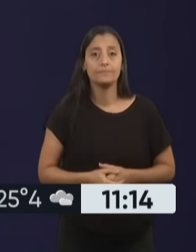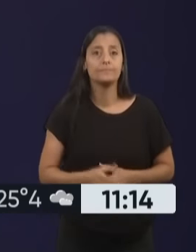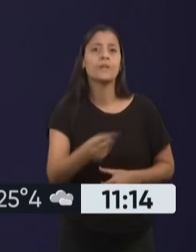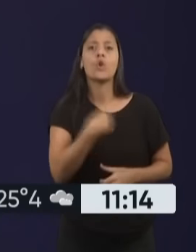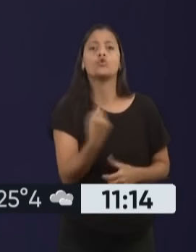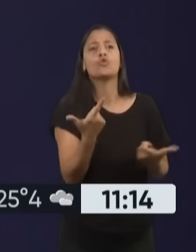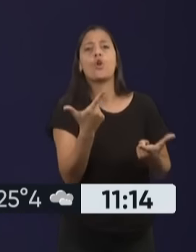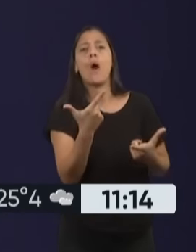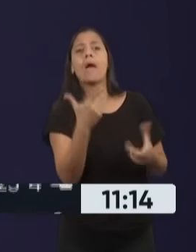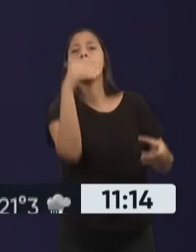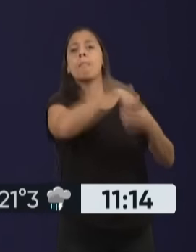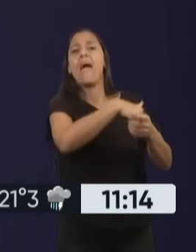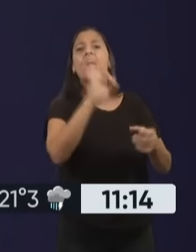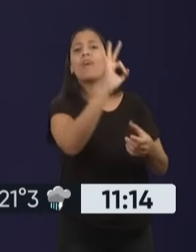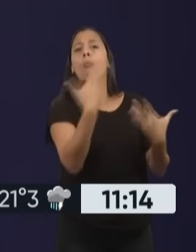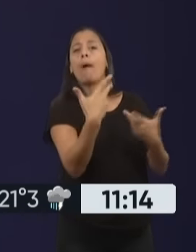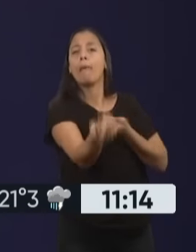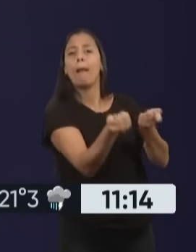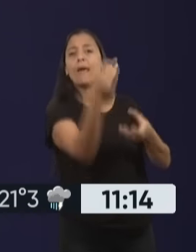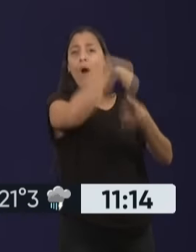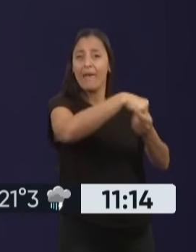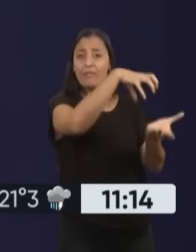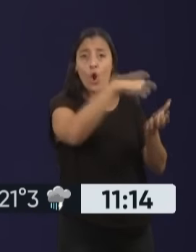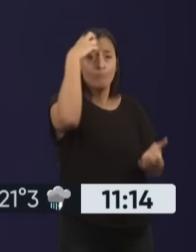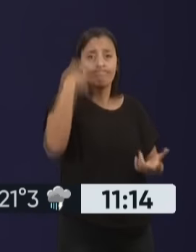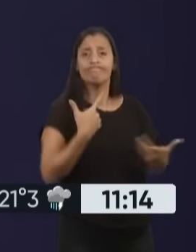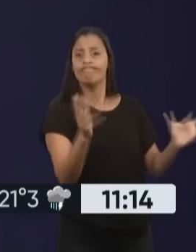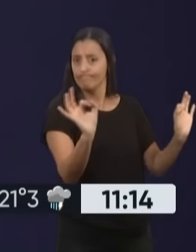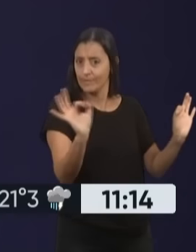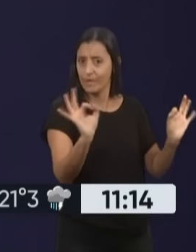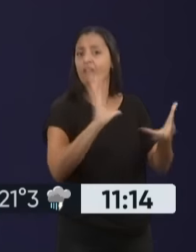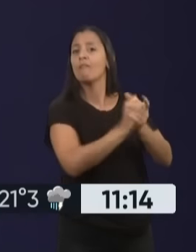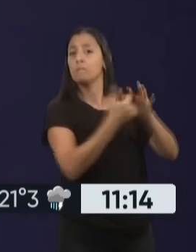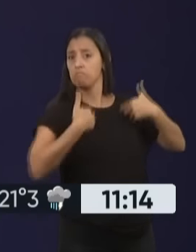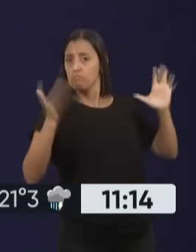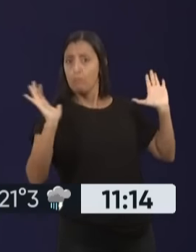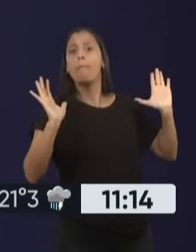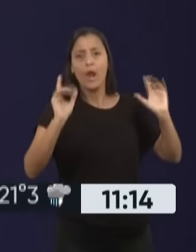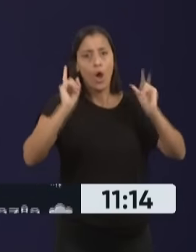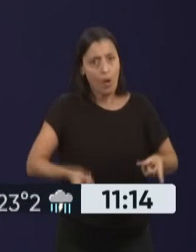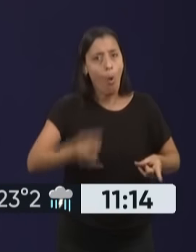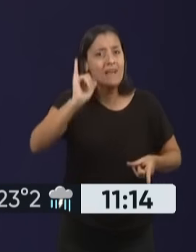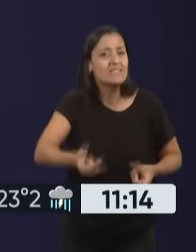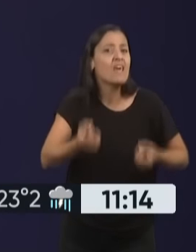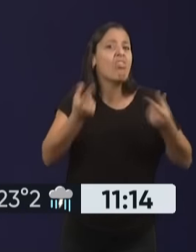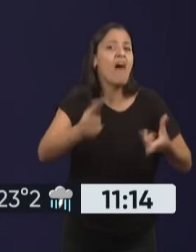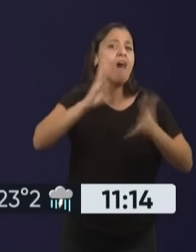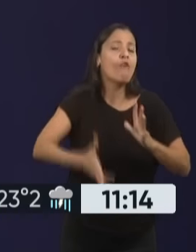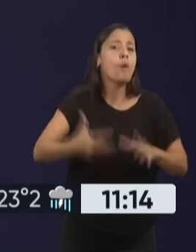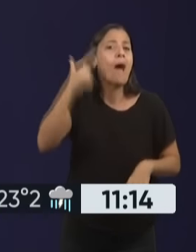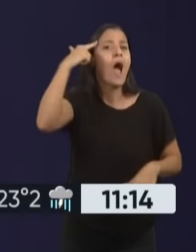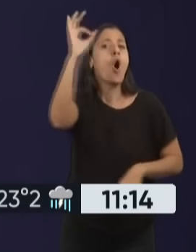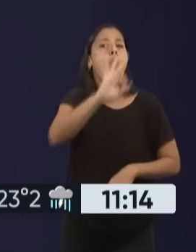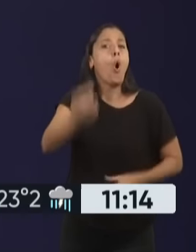injerencia en lo que pase en el poder legislativo bueno no quita que nos tomamos la libertad de sí poder opinar y decir que nos